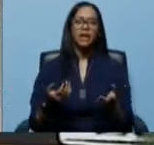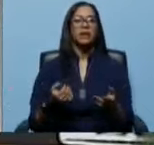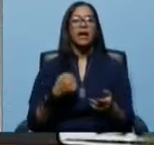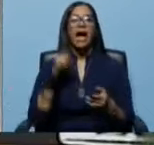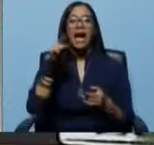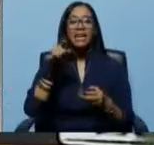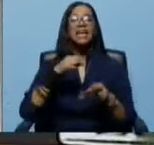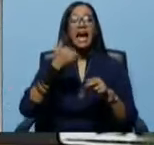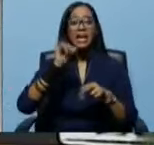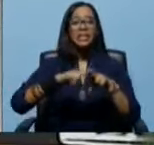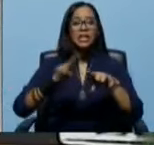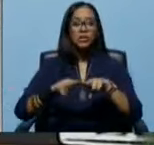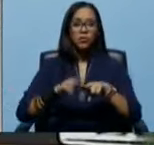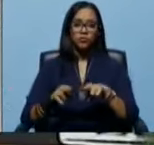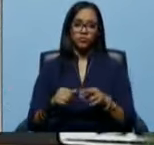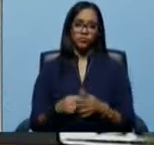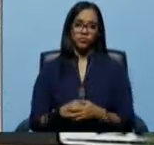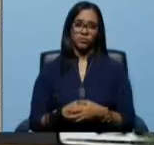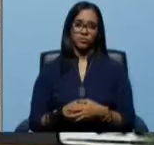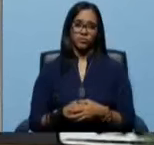ahí hay niños.